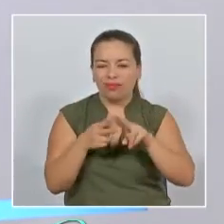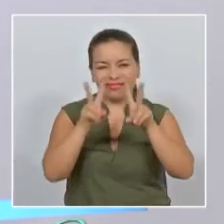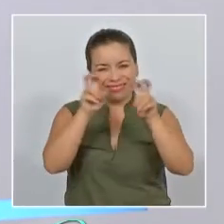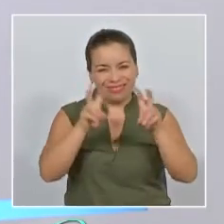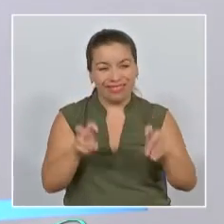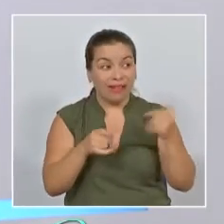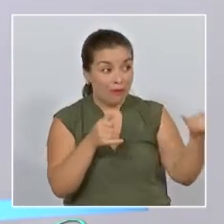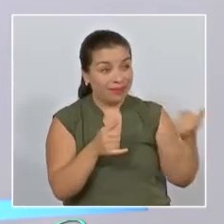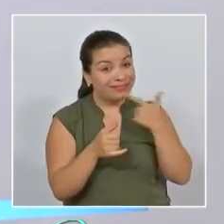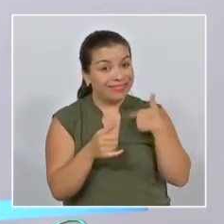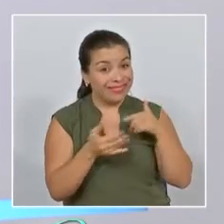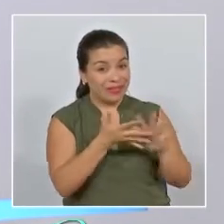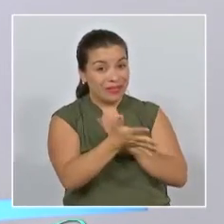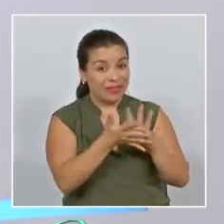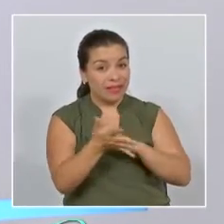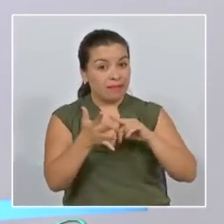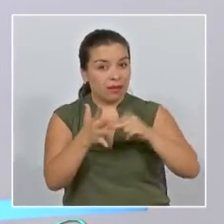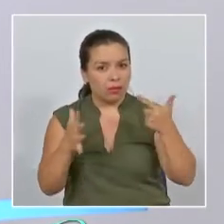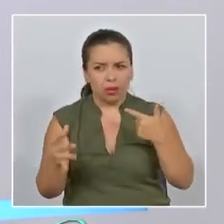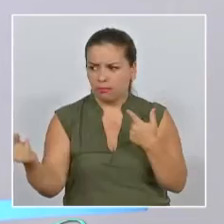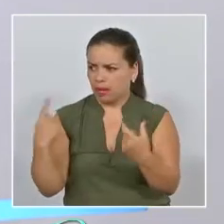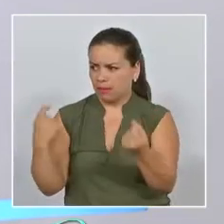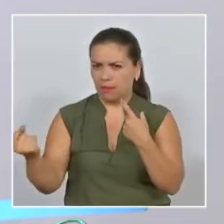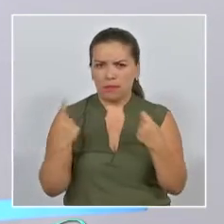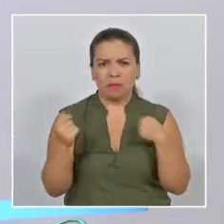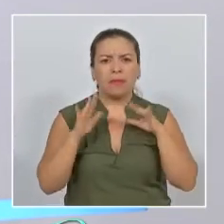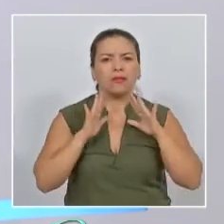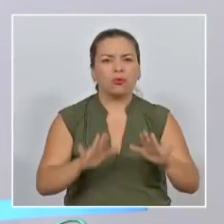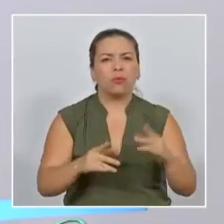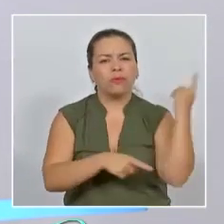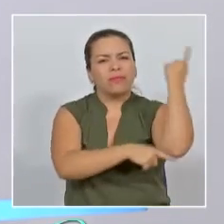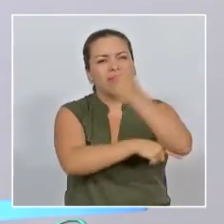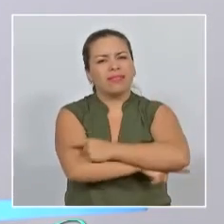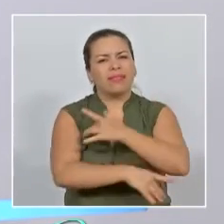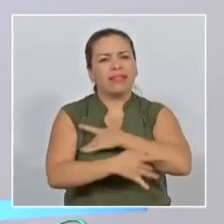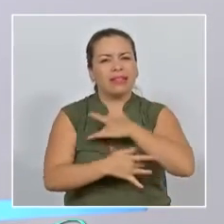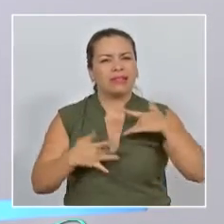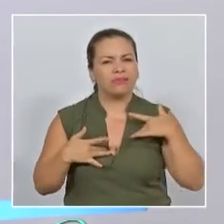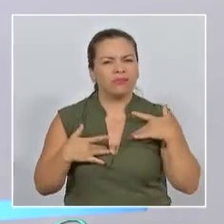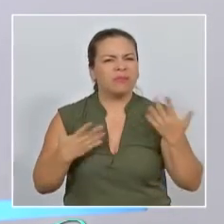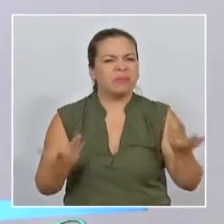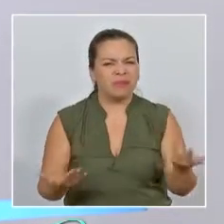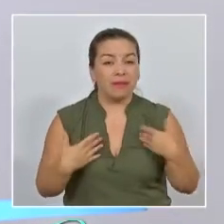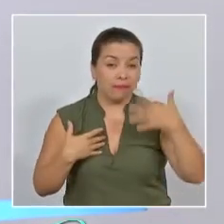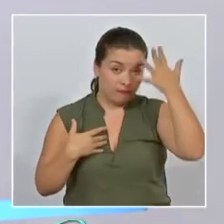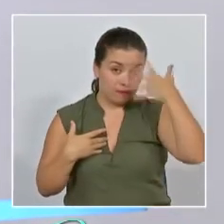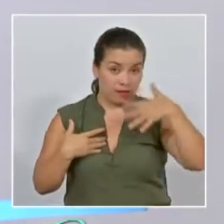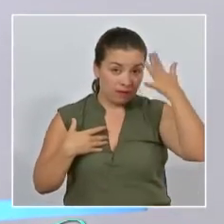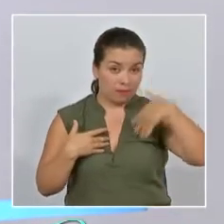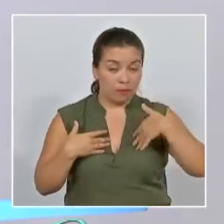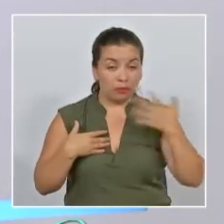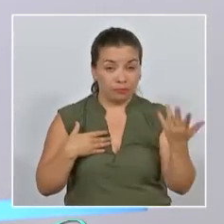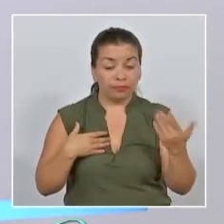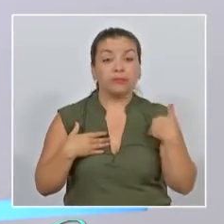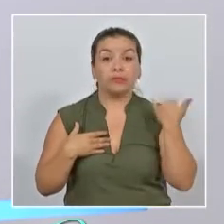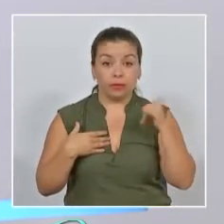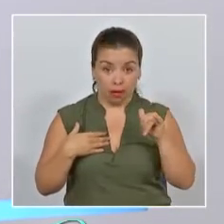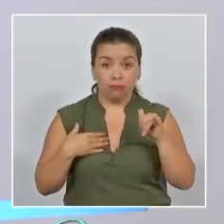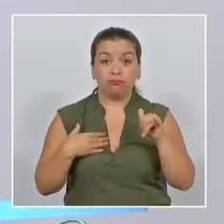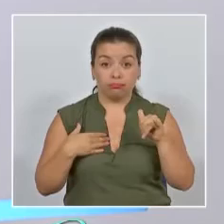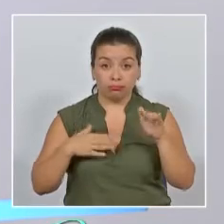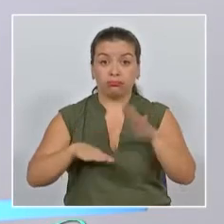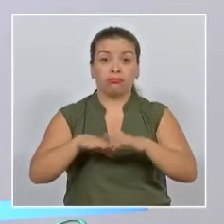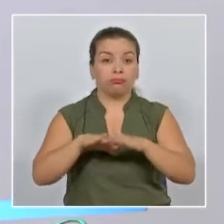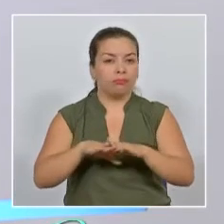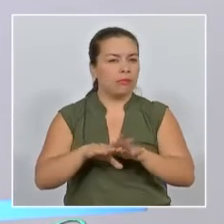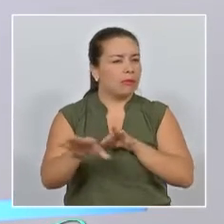la tecnología, que tantas personas nos han preguntado por el Día de la Salud en Facebook, Medicamentos Dr. Rojas, ya aparece